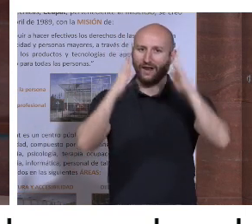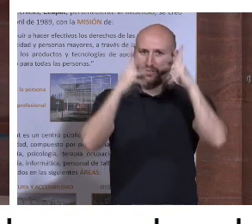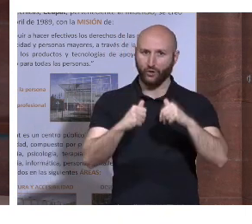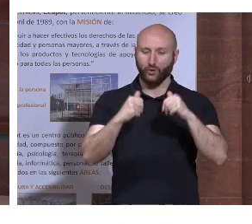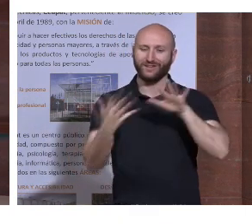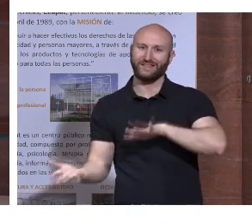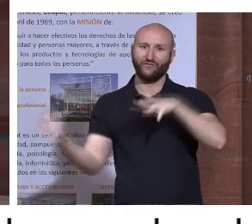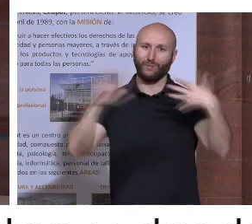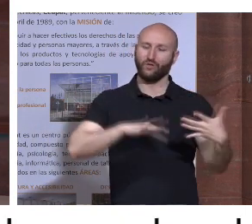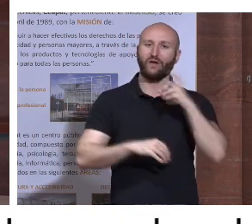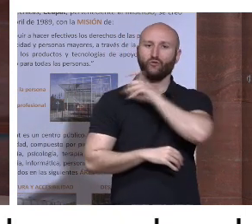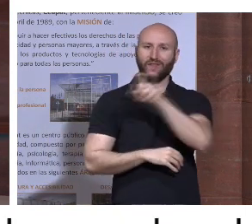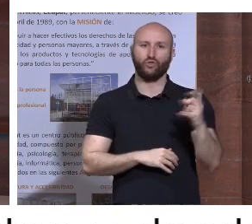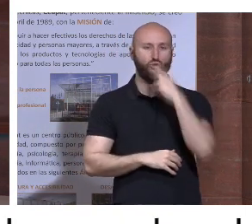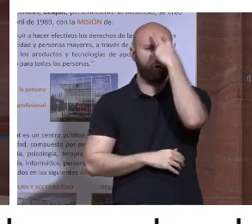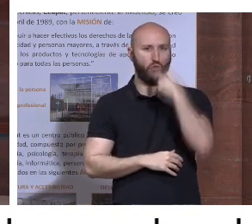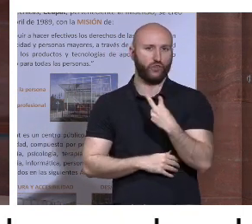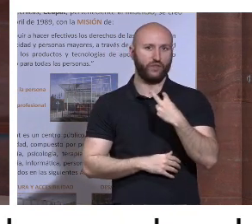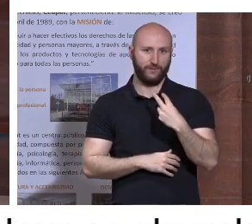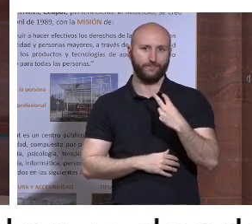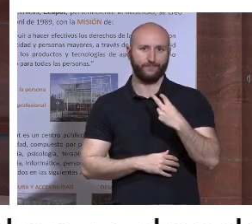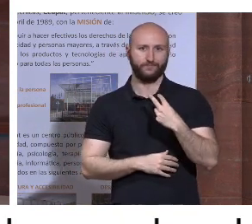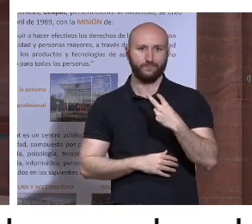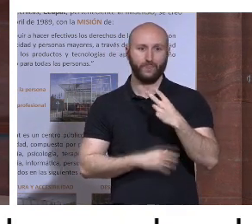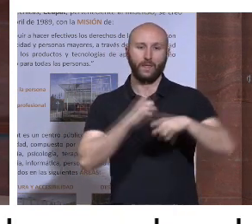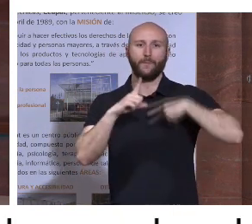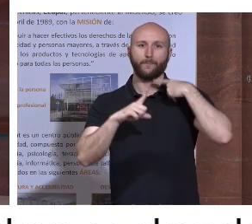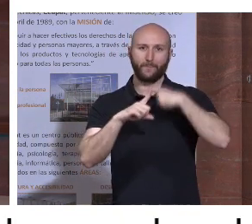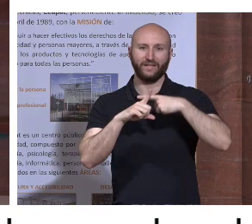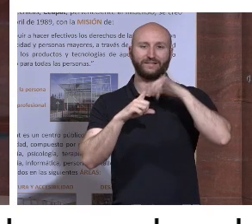Transformación de la Fundación ONCE, así como en